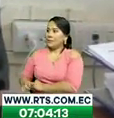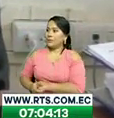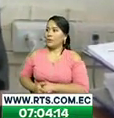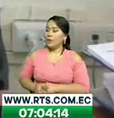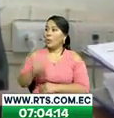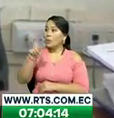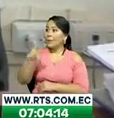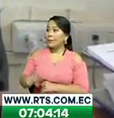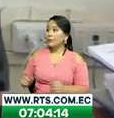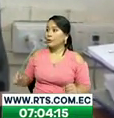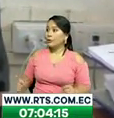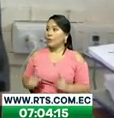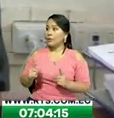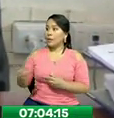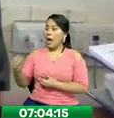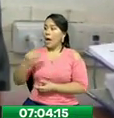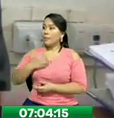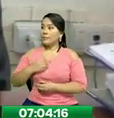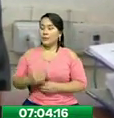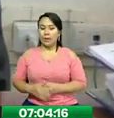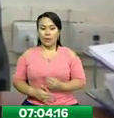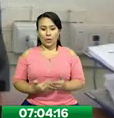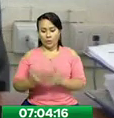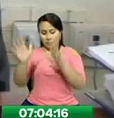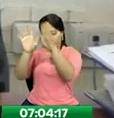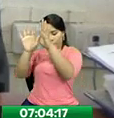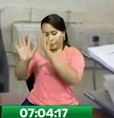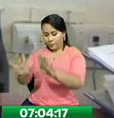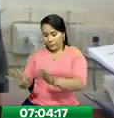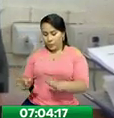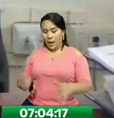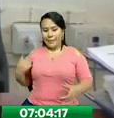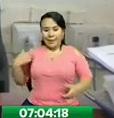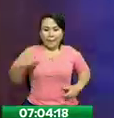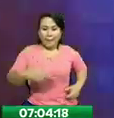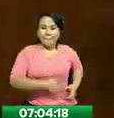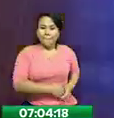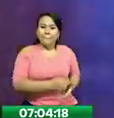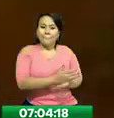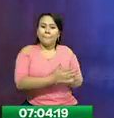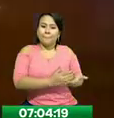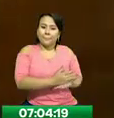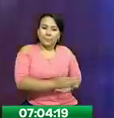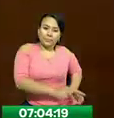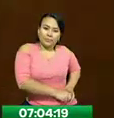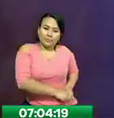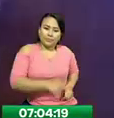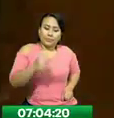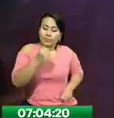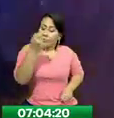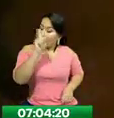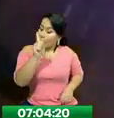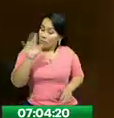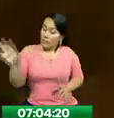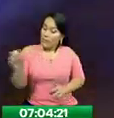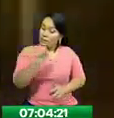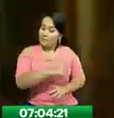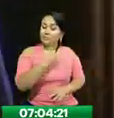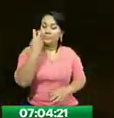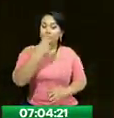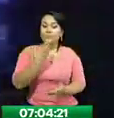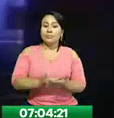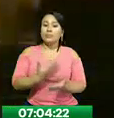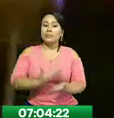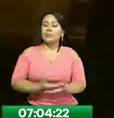fue sorprendido en el registro corporal que se les realiza con un arma blanca. En este caso, con los 7 apresados, se encontraron las